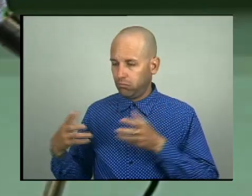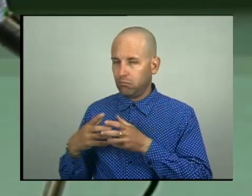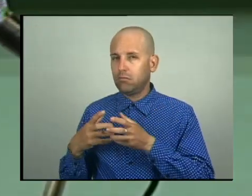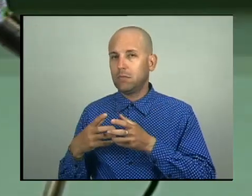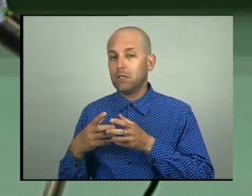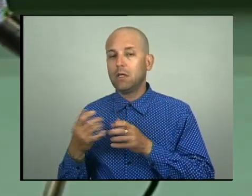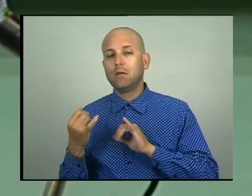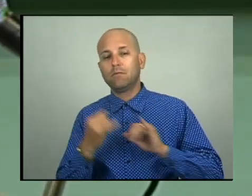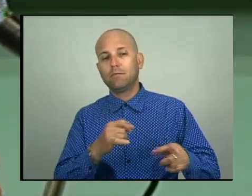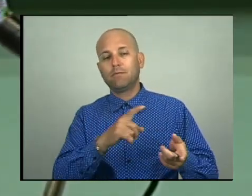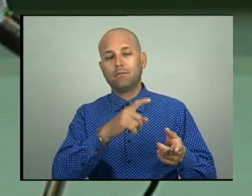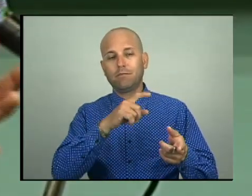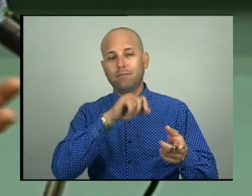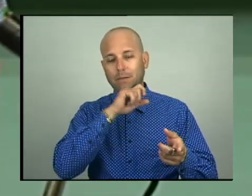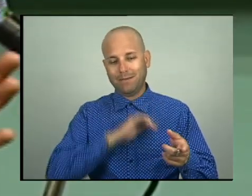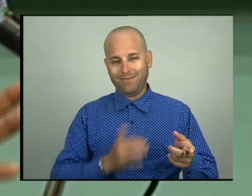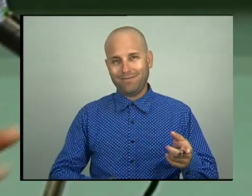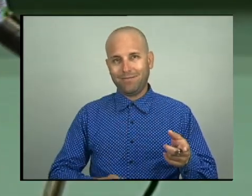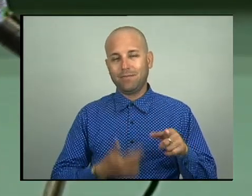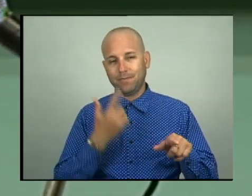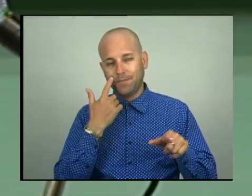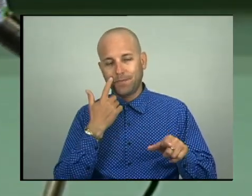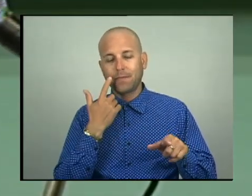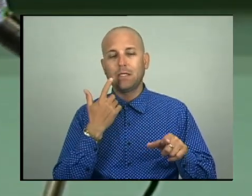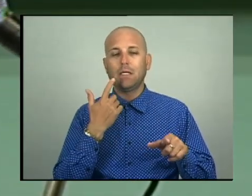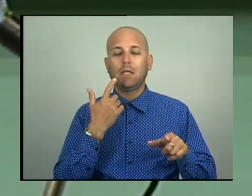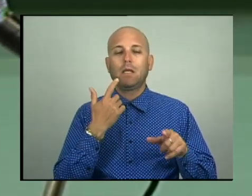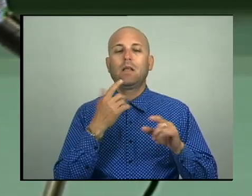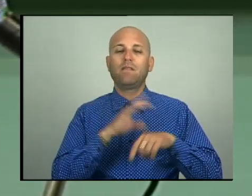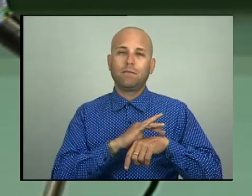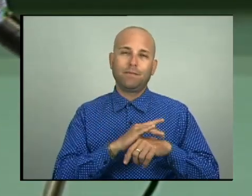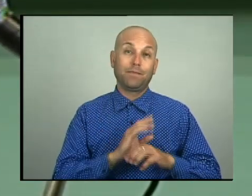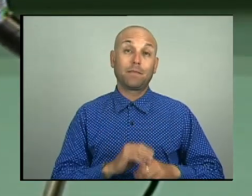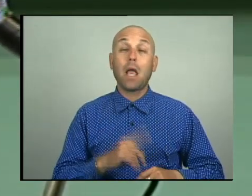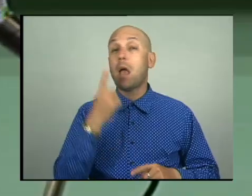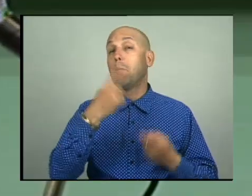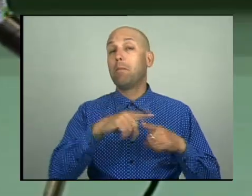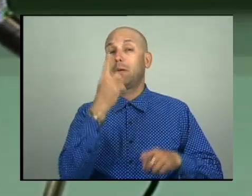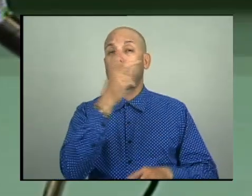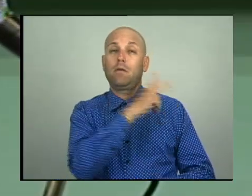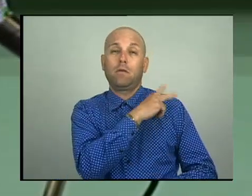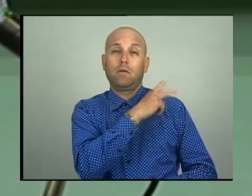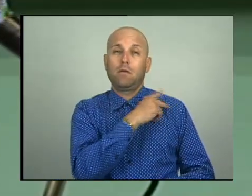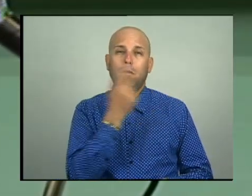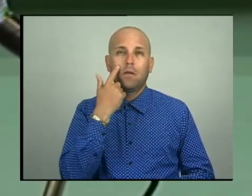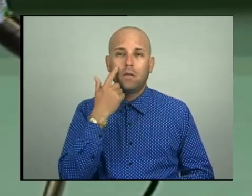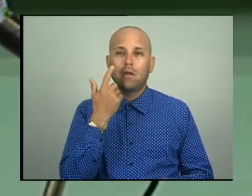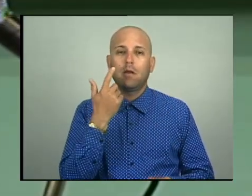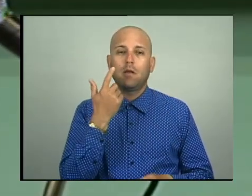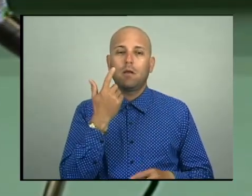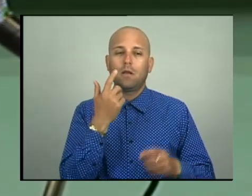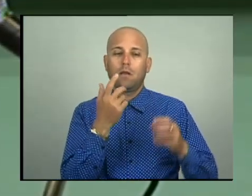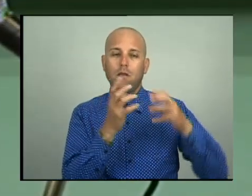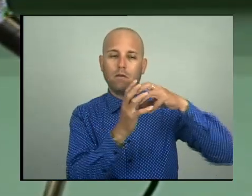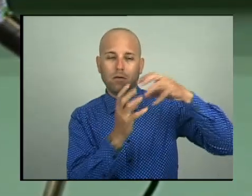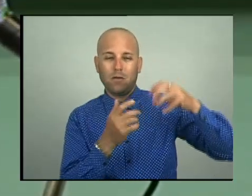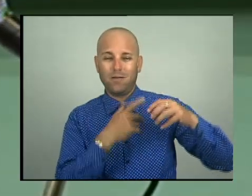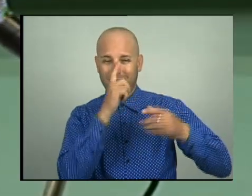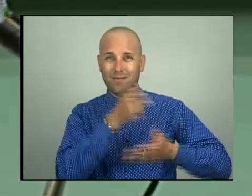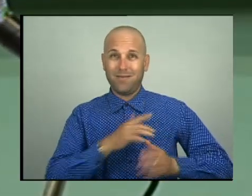tipo de cardiopatía. O sea, primero hay que evaluar la anatomía del Fallot, ver que si tiene en realidad la pulmonar no está muy apretada, ¿verdad?